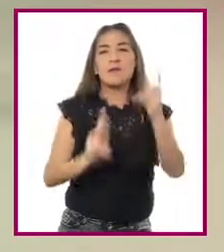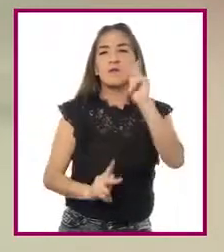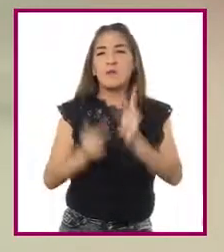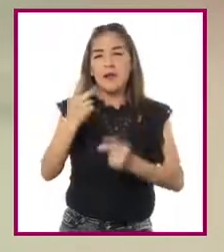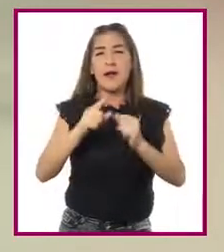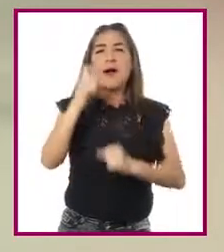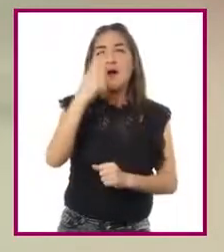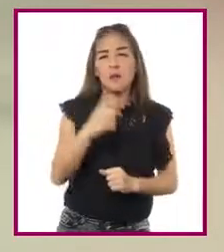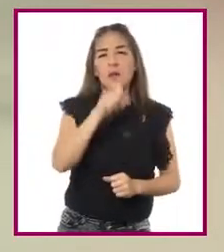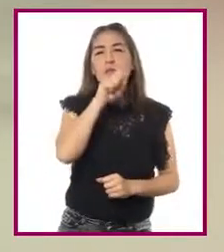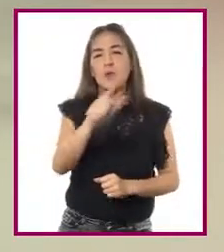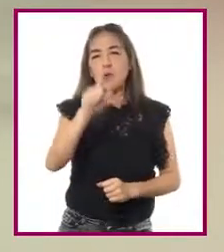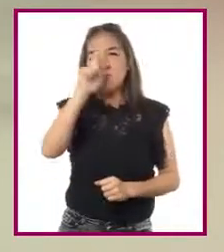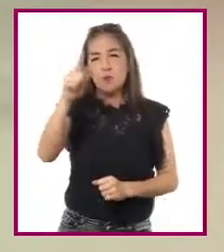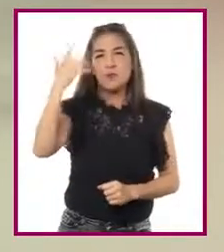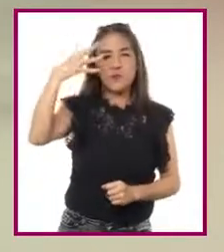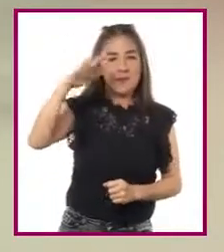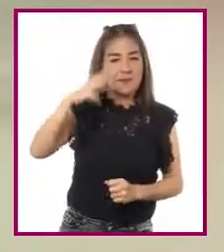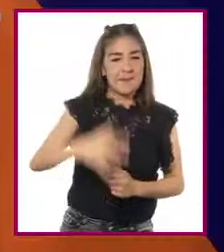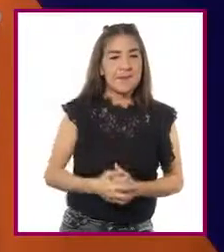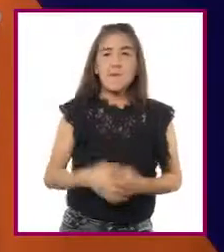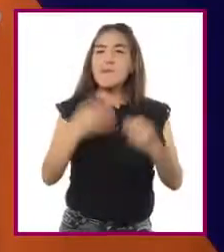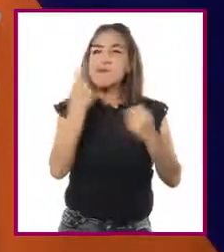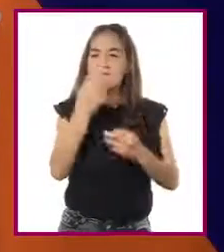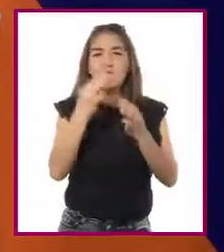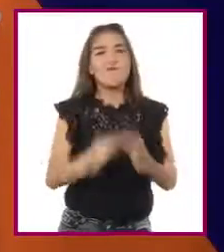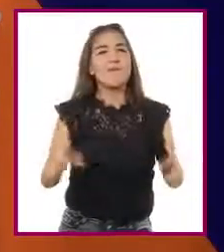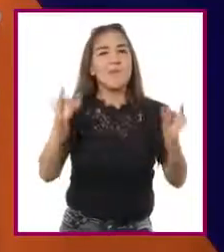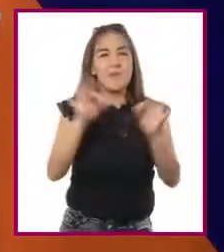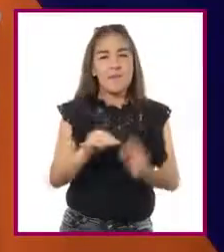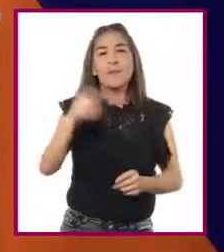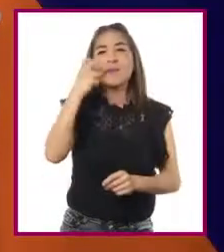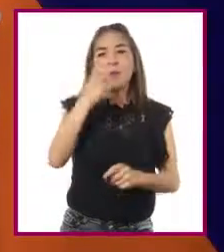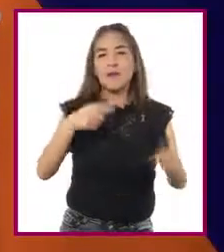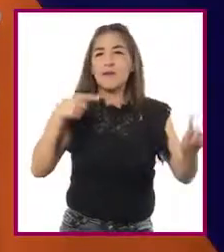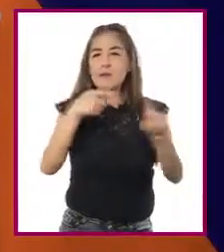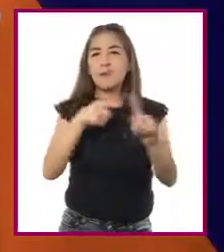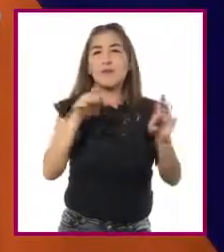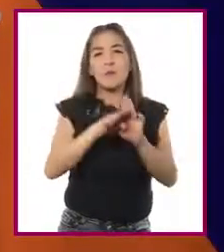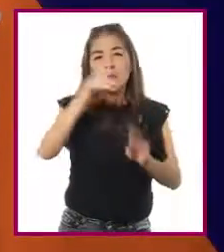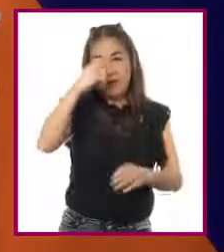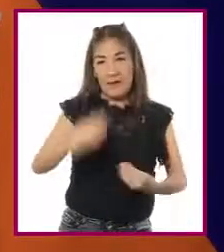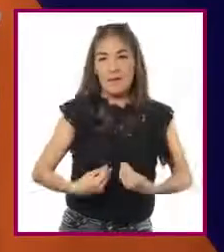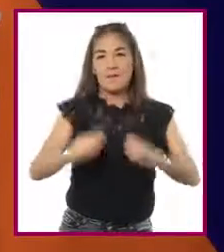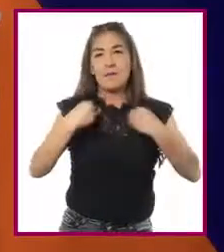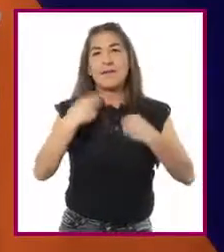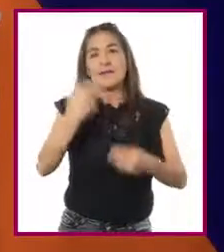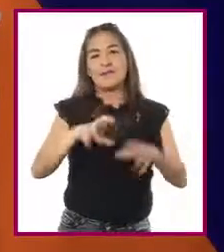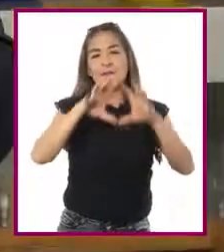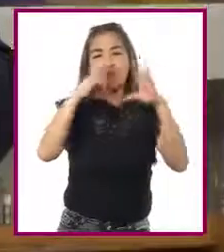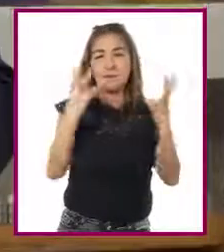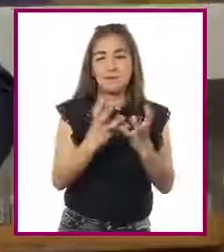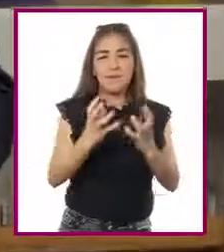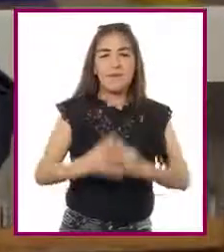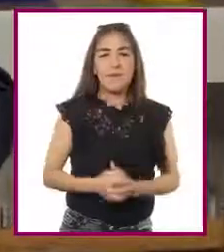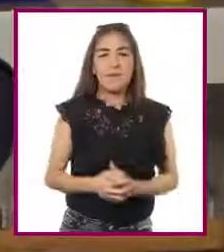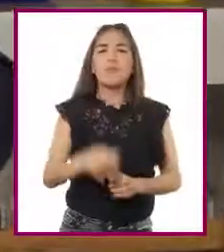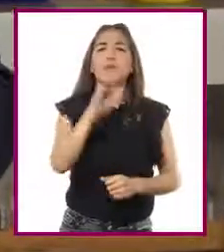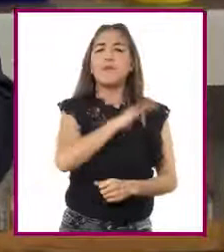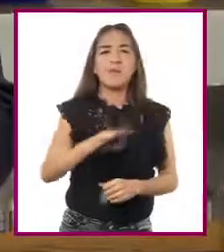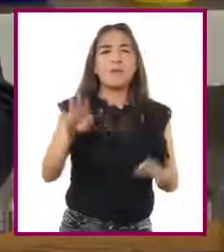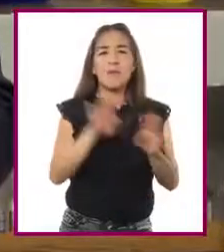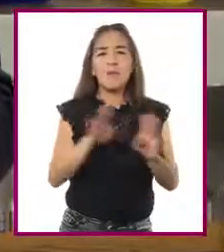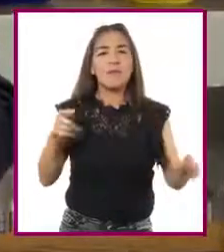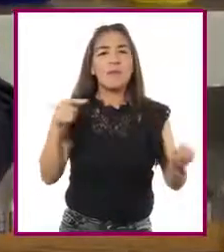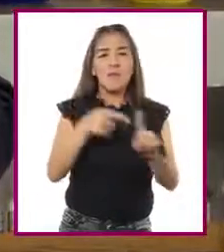la presencia de luz solar, y que es de vital importancia, pues es la base de la vida en nuestro planeta. Podemos representar